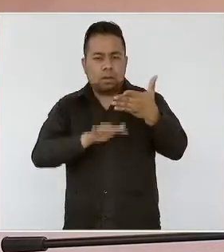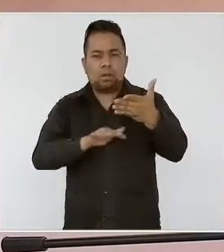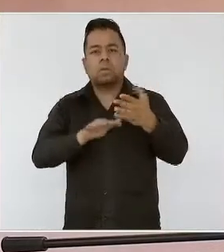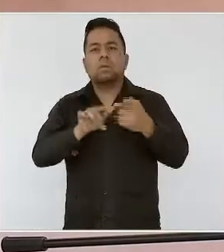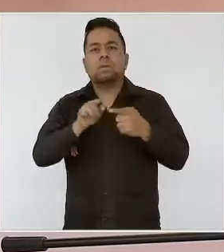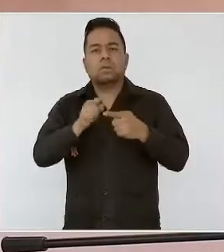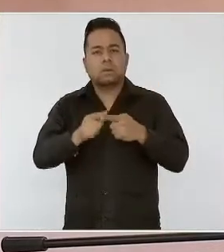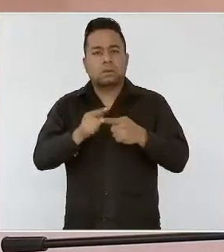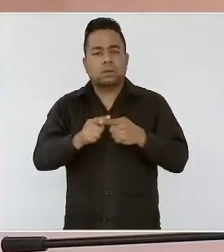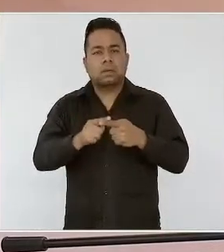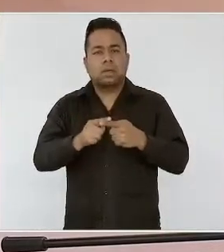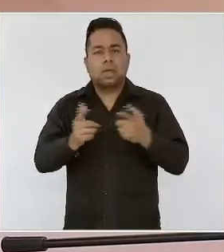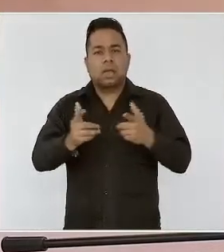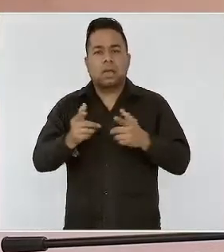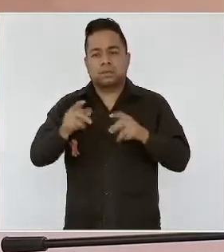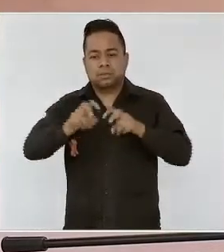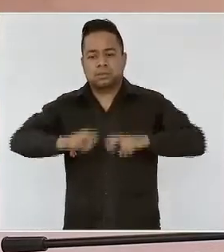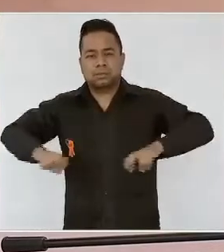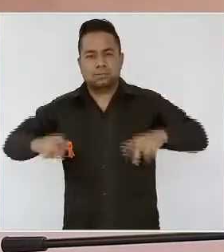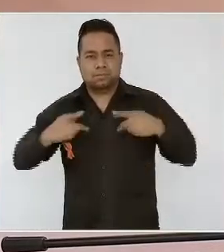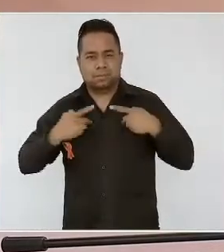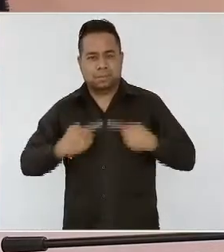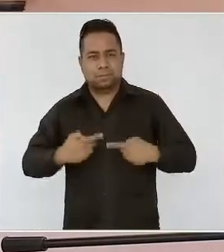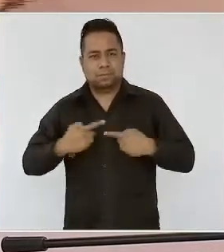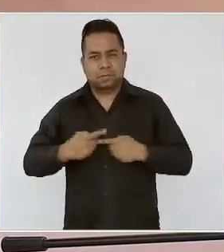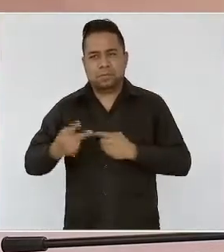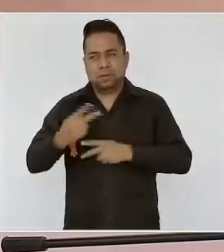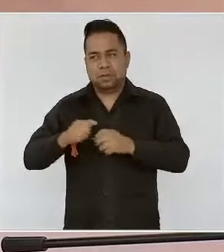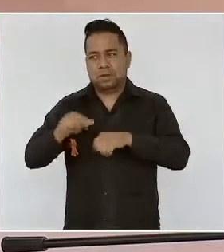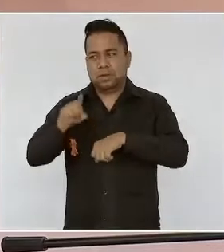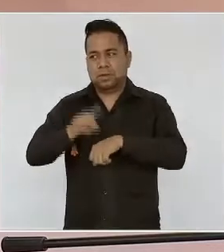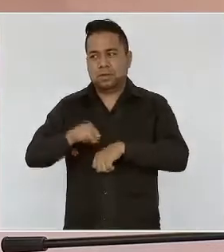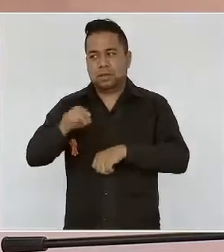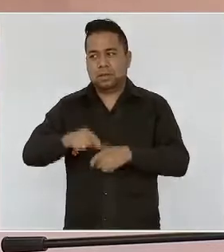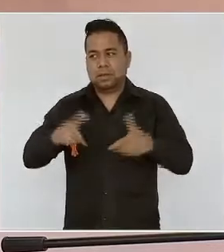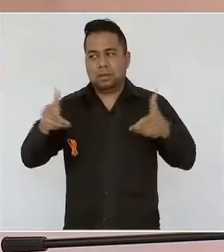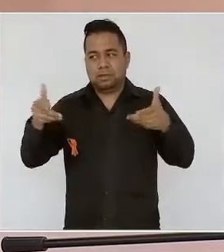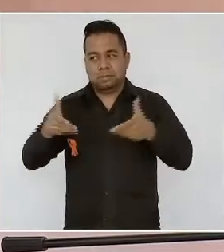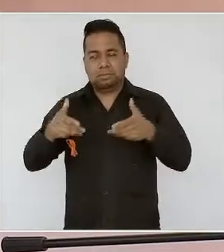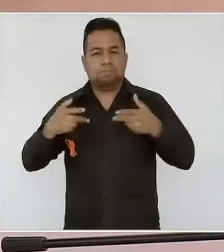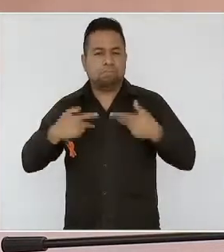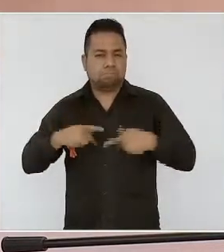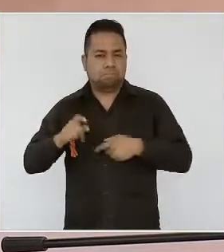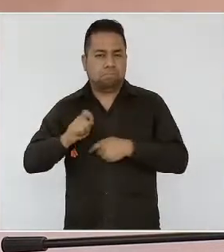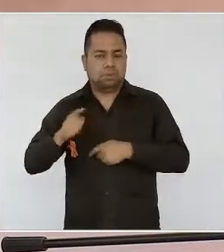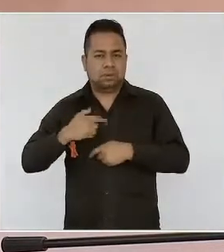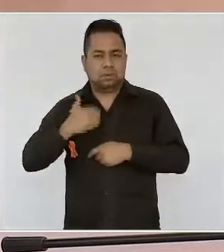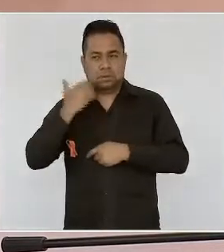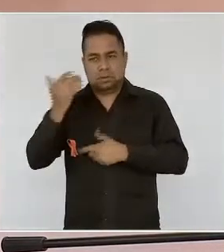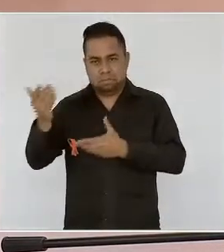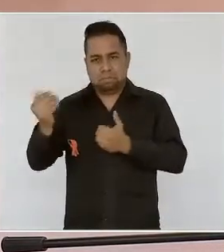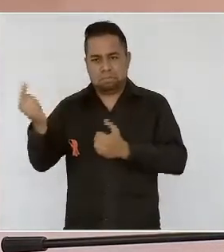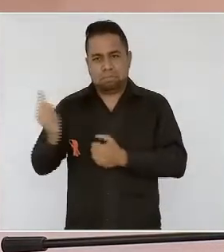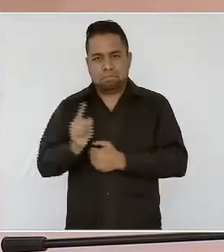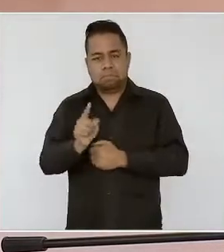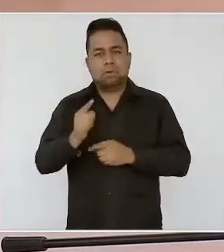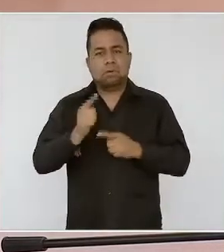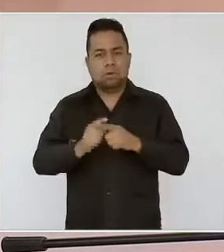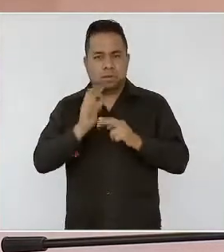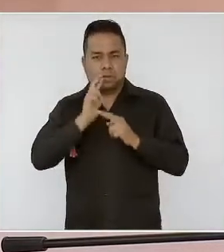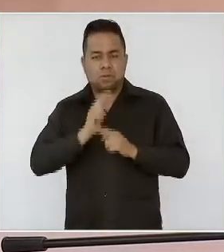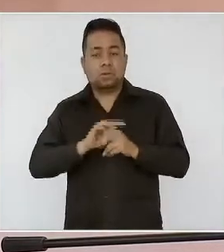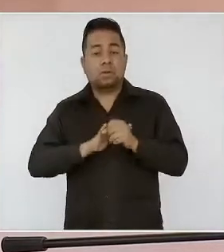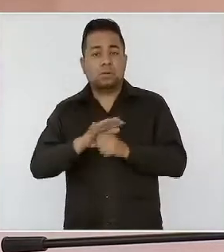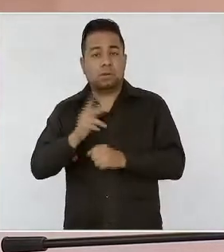tienen nuestros panelistas, quienes nos acompañan aquí en el Presidium. Y por eso quiero invitar a que nos responda